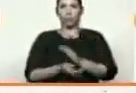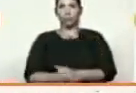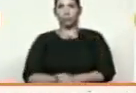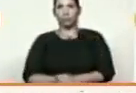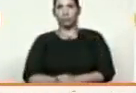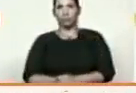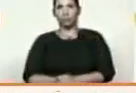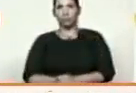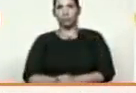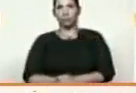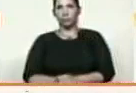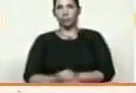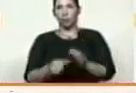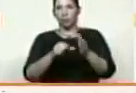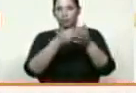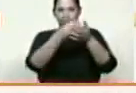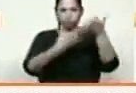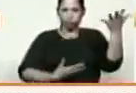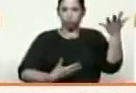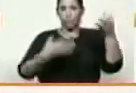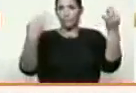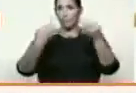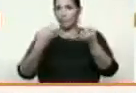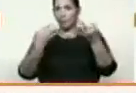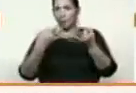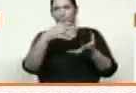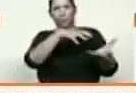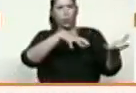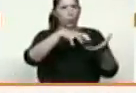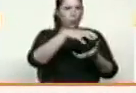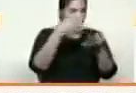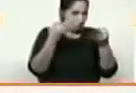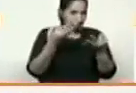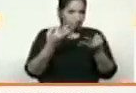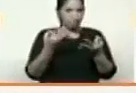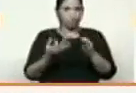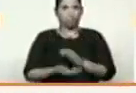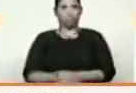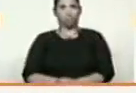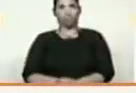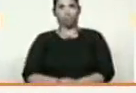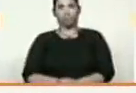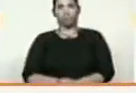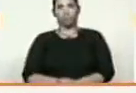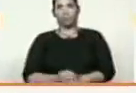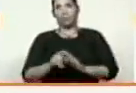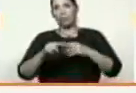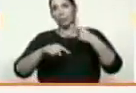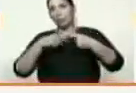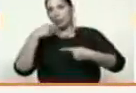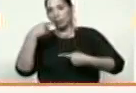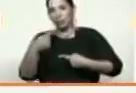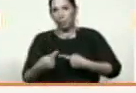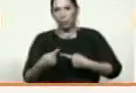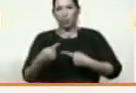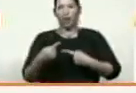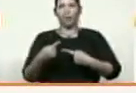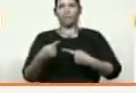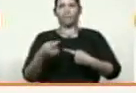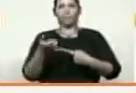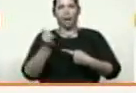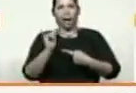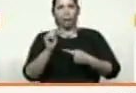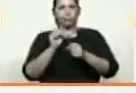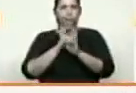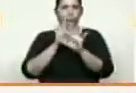donde se desarrolla la verdadera polémica que al final desencadena en